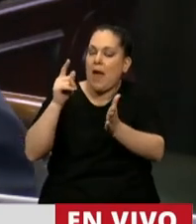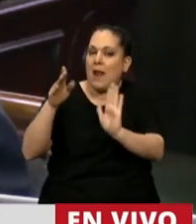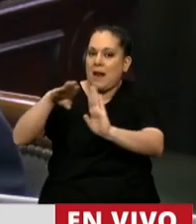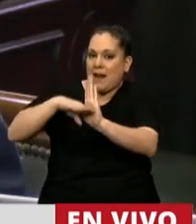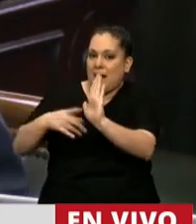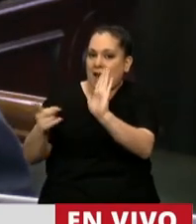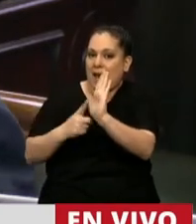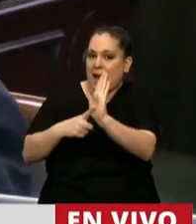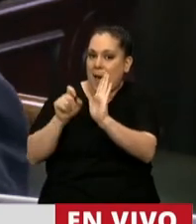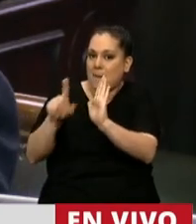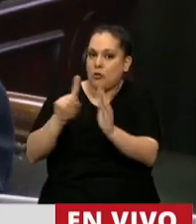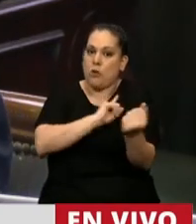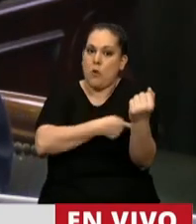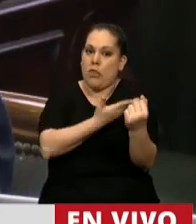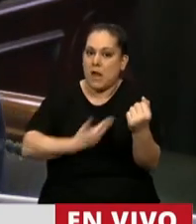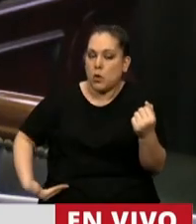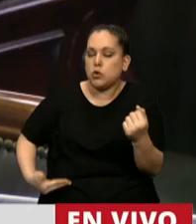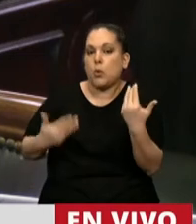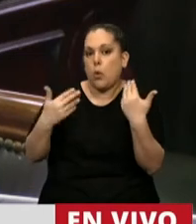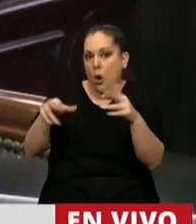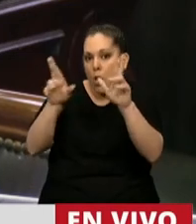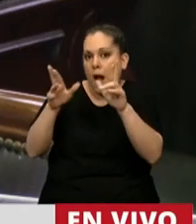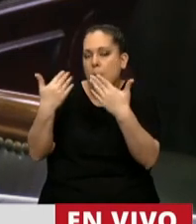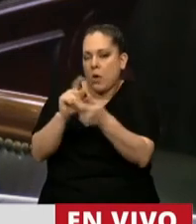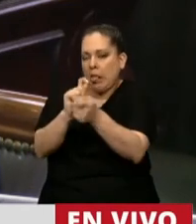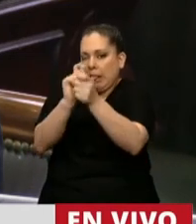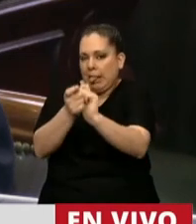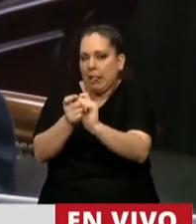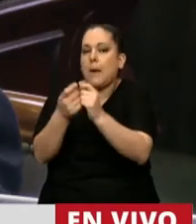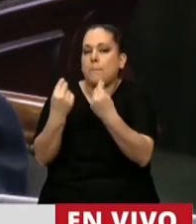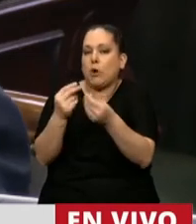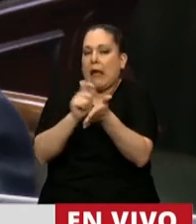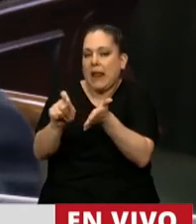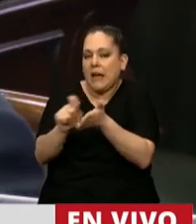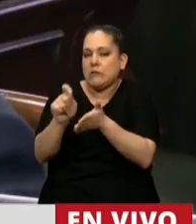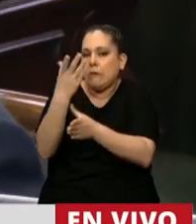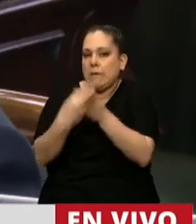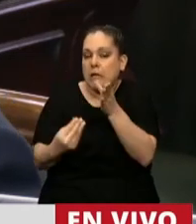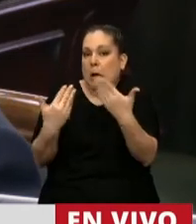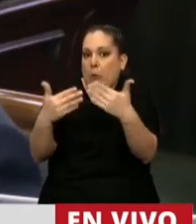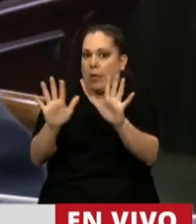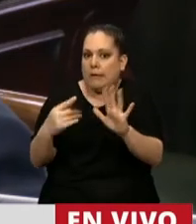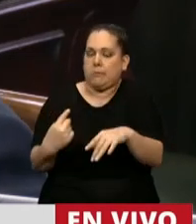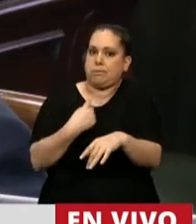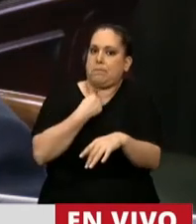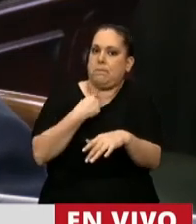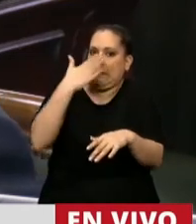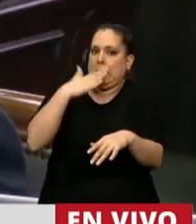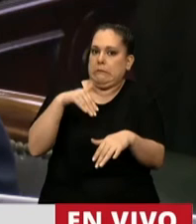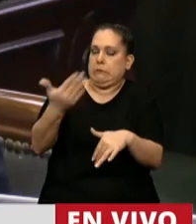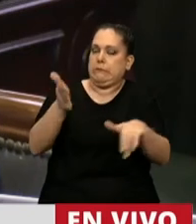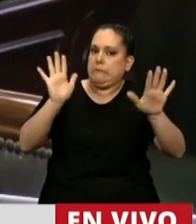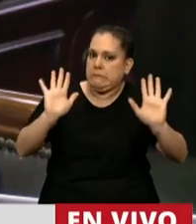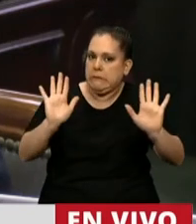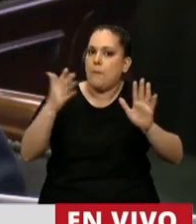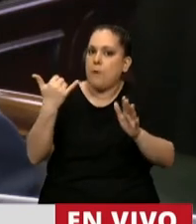Ejecutivo se pueda corregir esta anormalidad por un error de redacción que nos puede hacer caer en esto de que existe